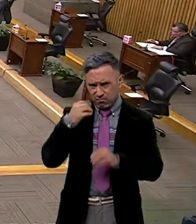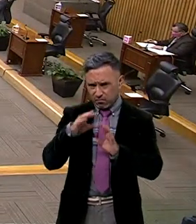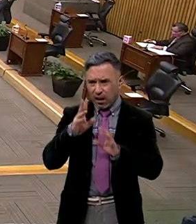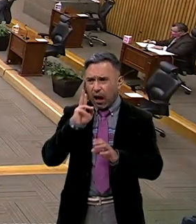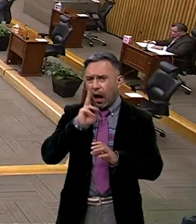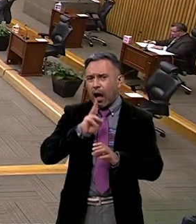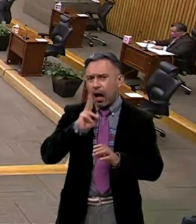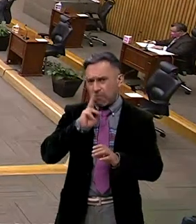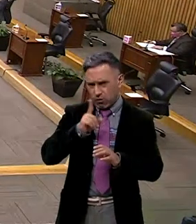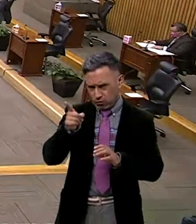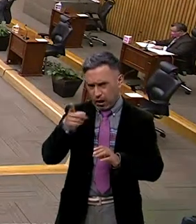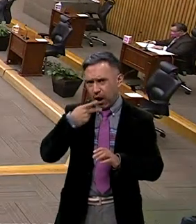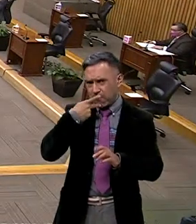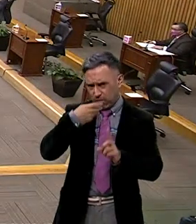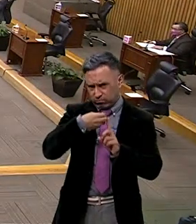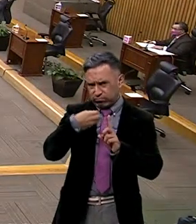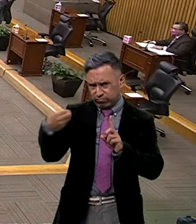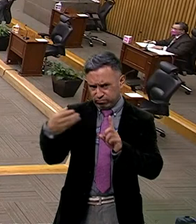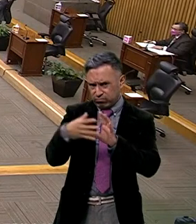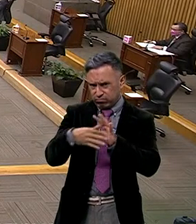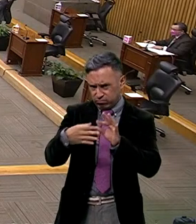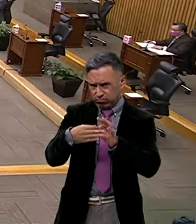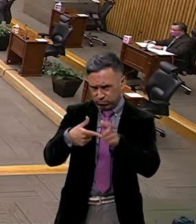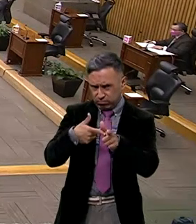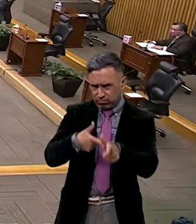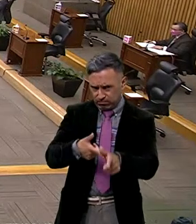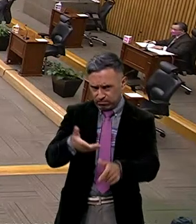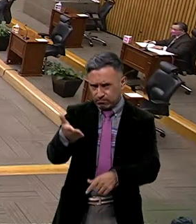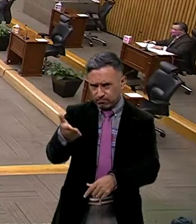continúe con su intervención adelante